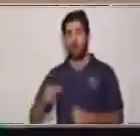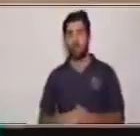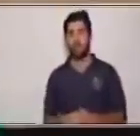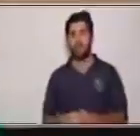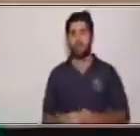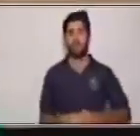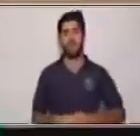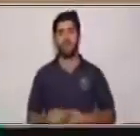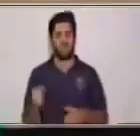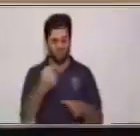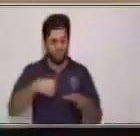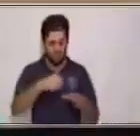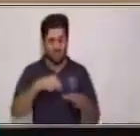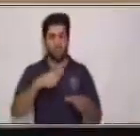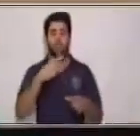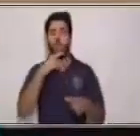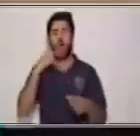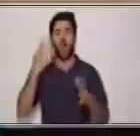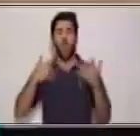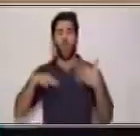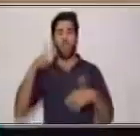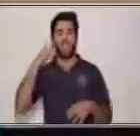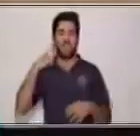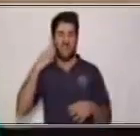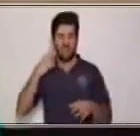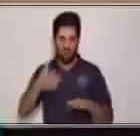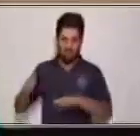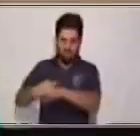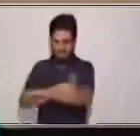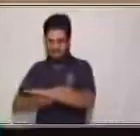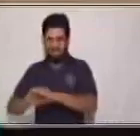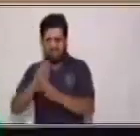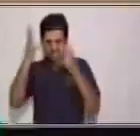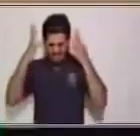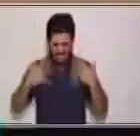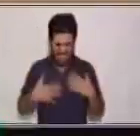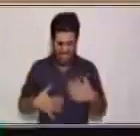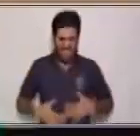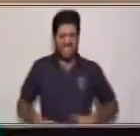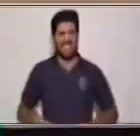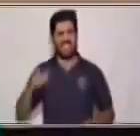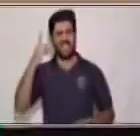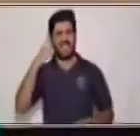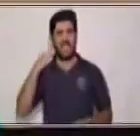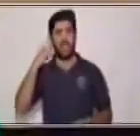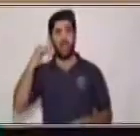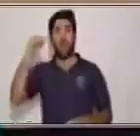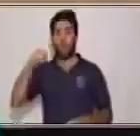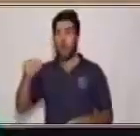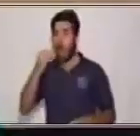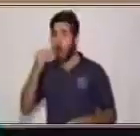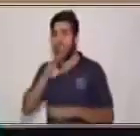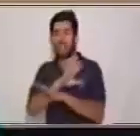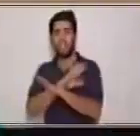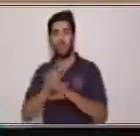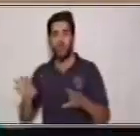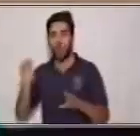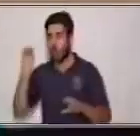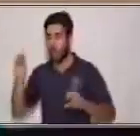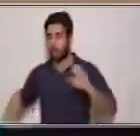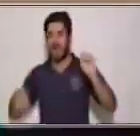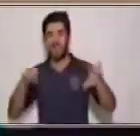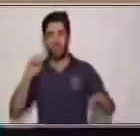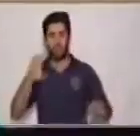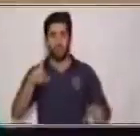el cual volcaron sobre el cuerpo del chom y decretaron que de ahora en más comerían solo basura y